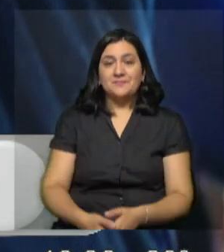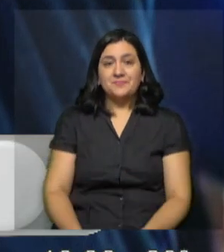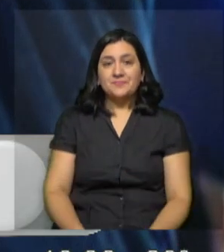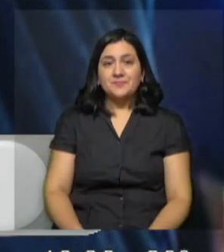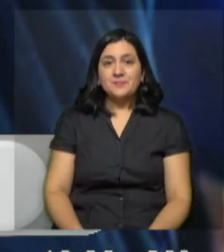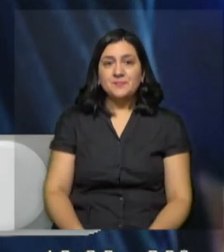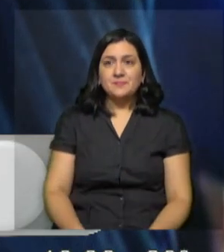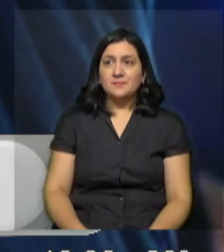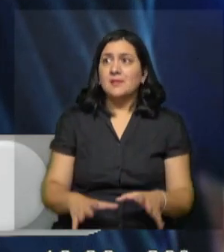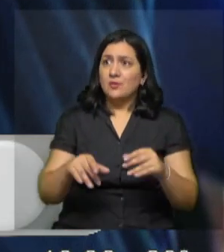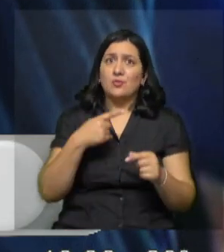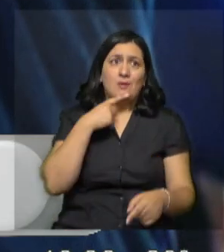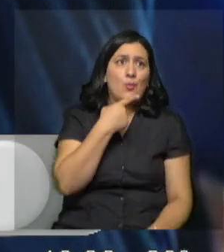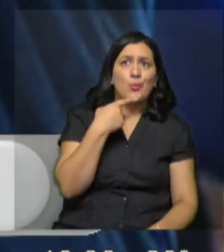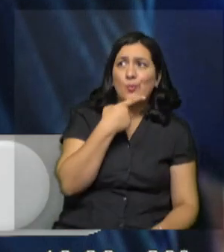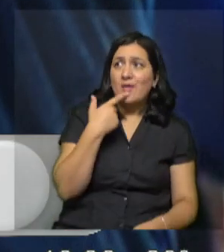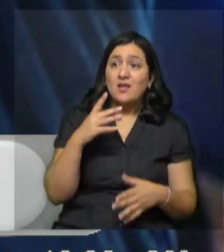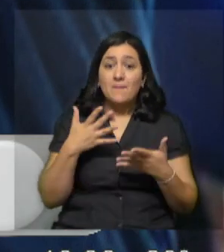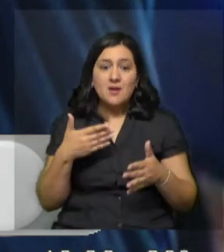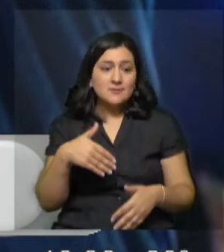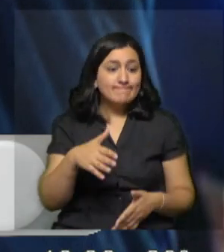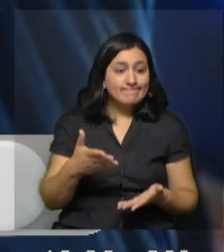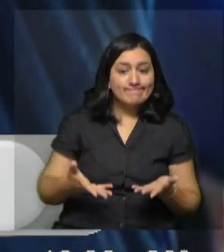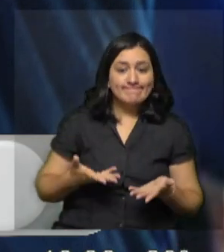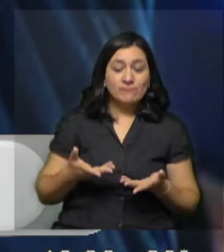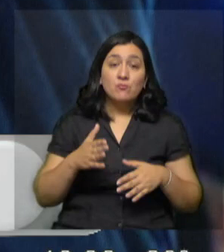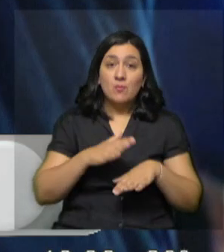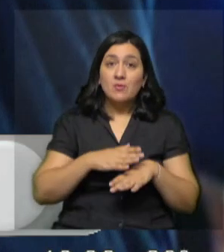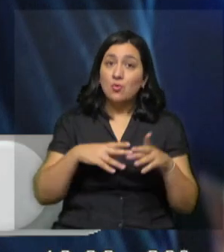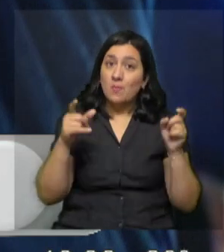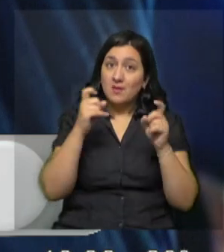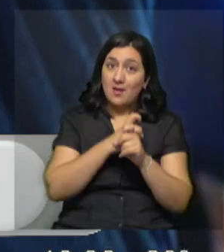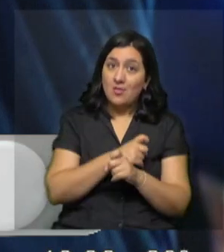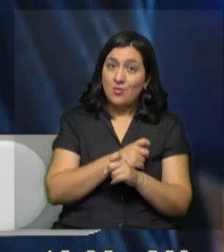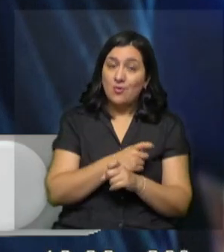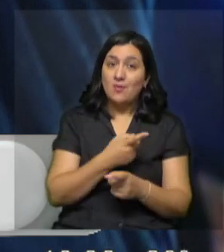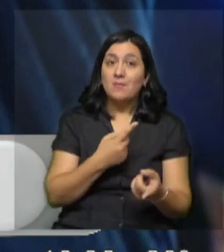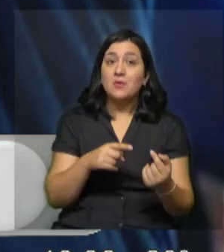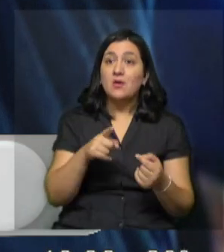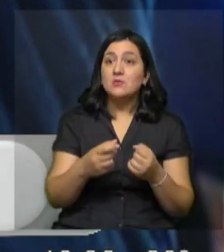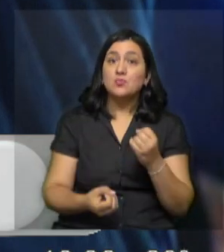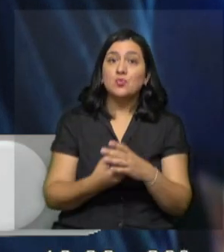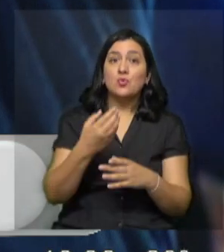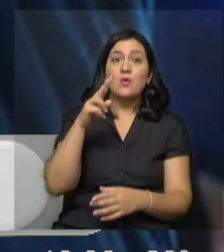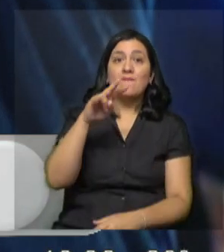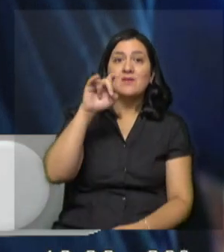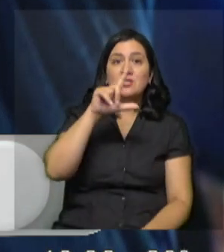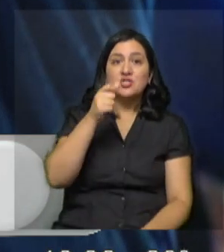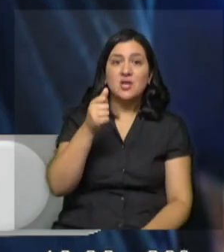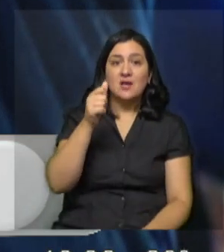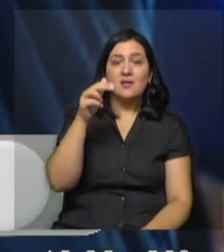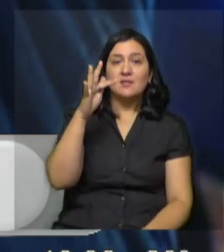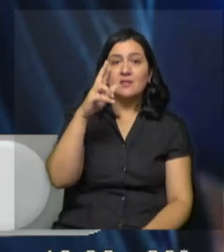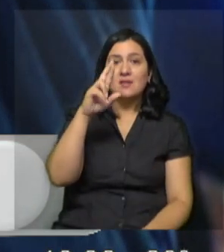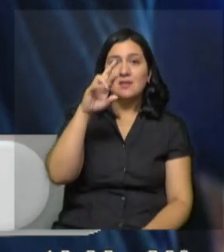nos llenó de incertidumbre a todos, y bueno, fue un momento complicado. Pero bueno, ahí apareció Villa Teresa para seguir